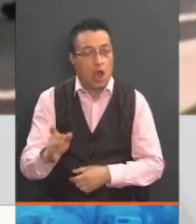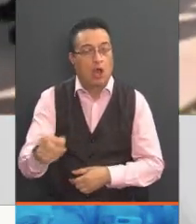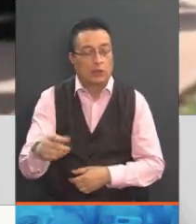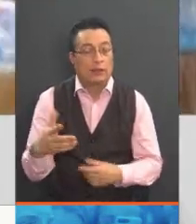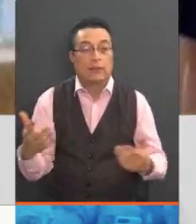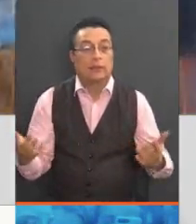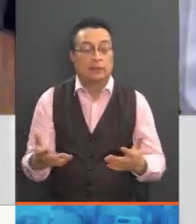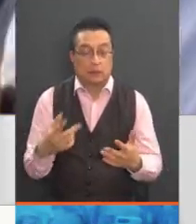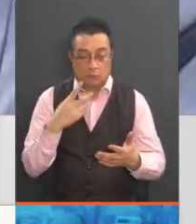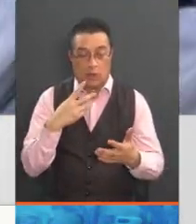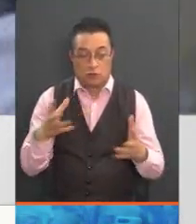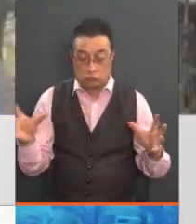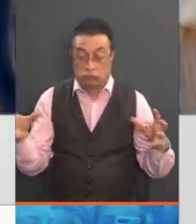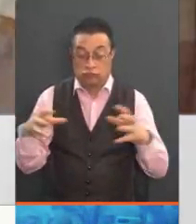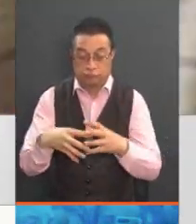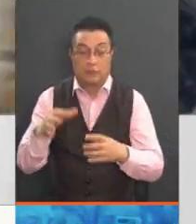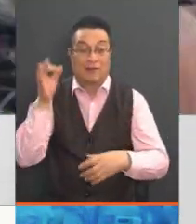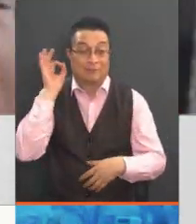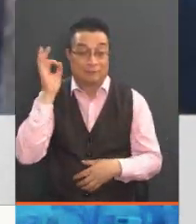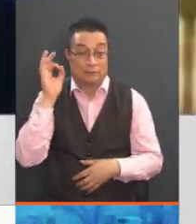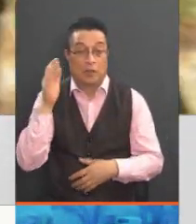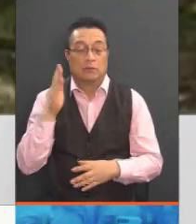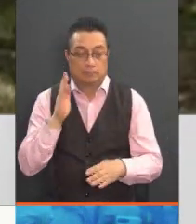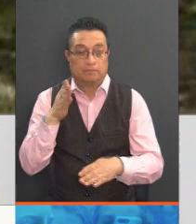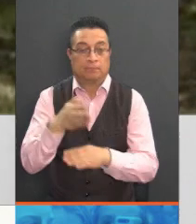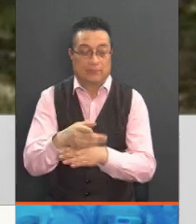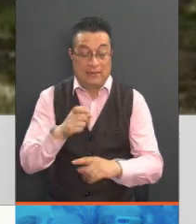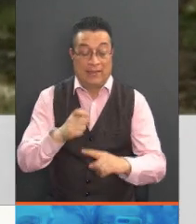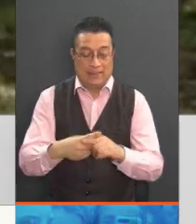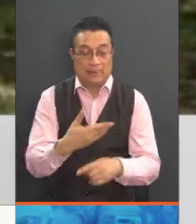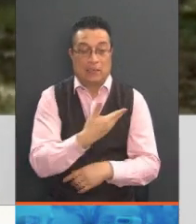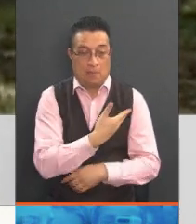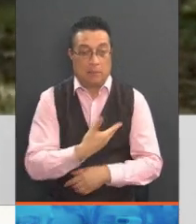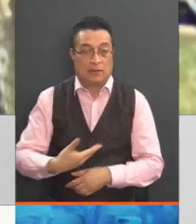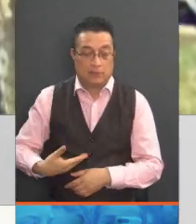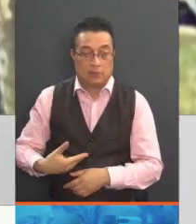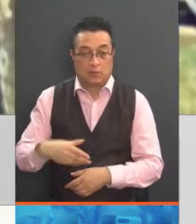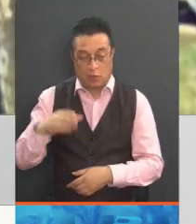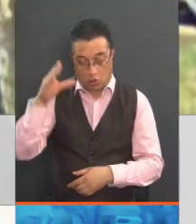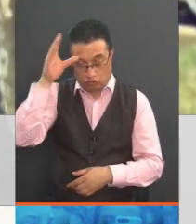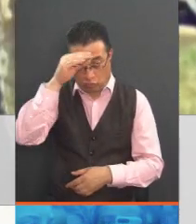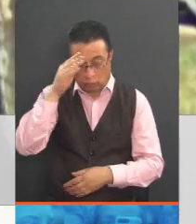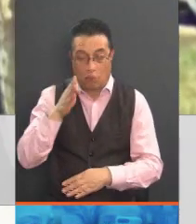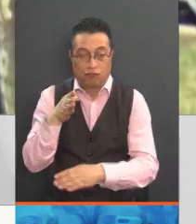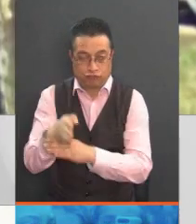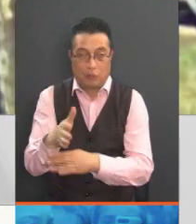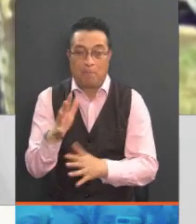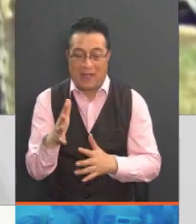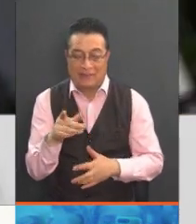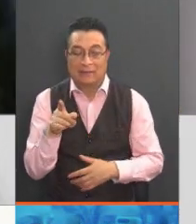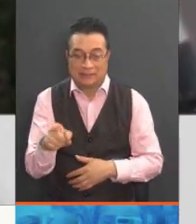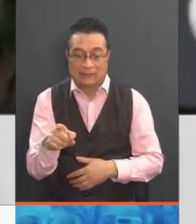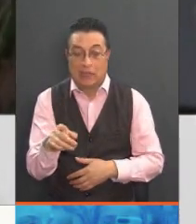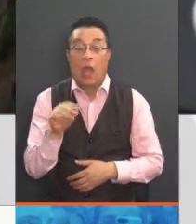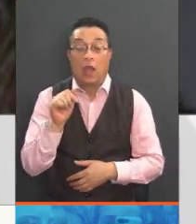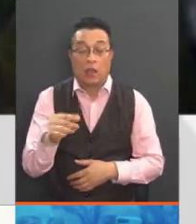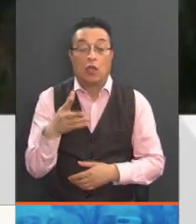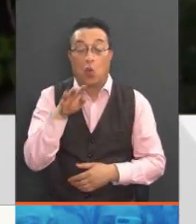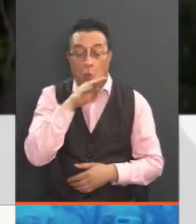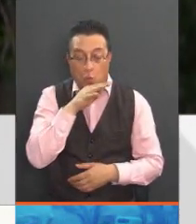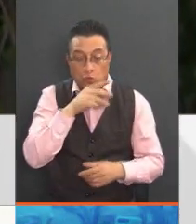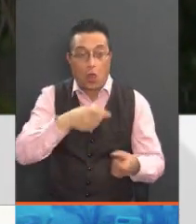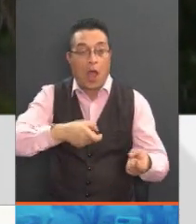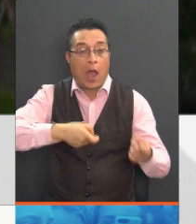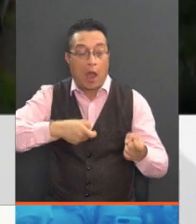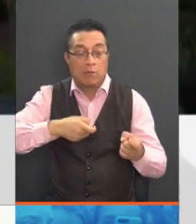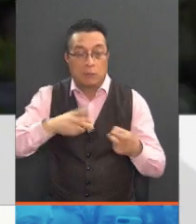esta convención donde se cree que asista el expresidente Donald Trump. Allí van a hablar sobre el uso de armas, sobre el derecho que tienen los